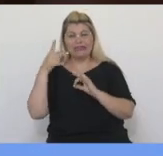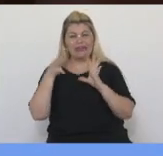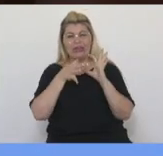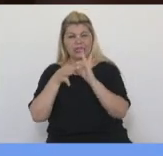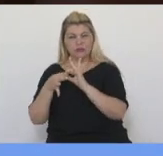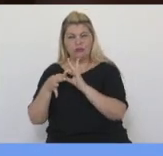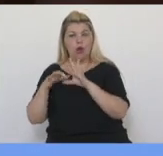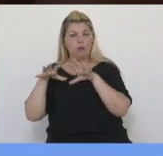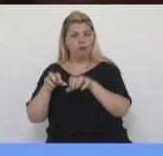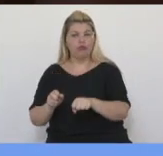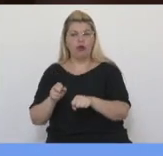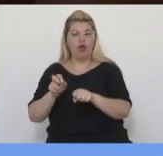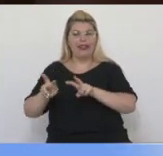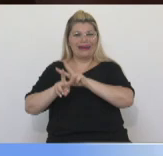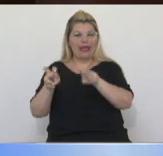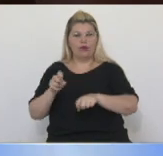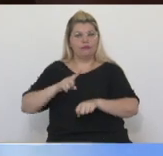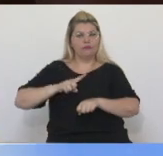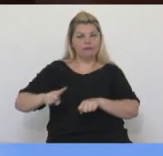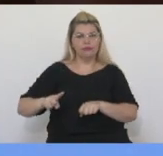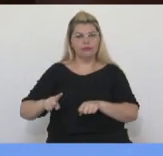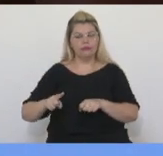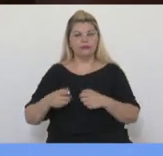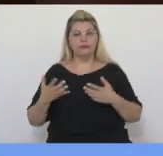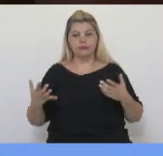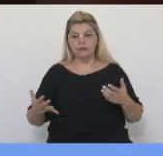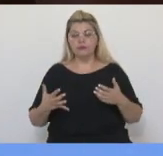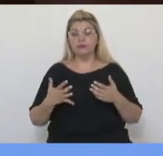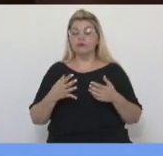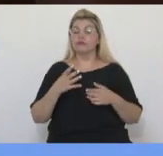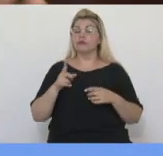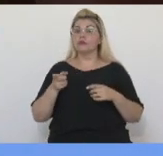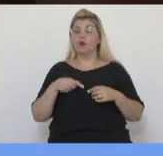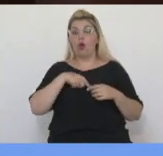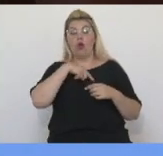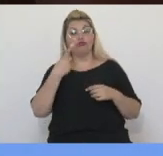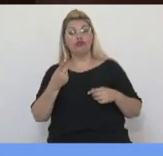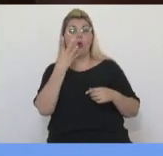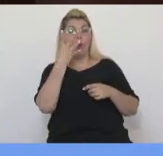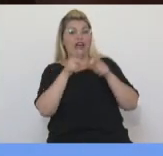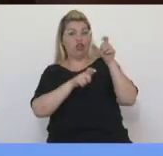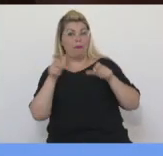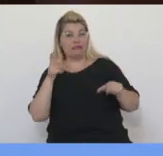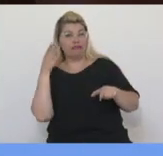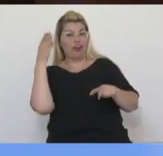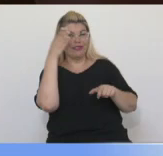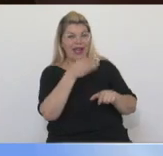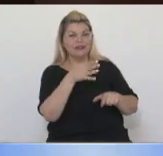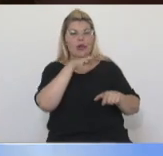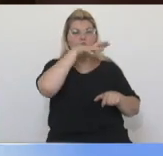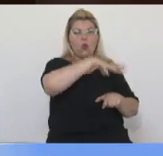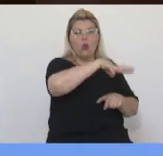una maniobra desestabilizadora si las hay con cuatro personas tomaron cada uno de los lugares